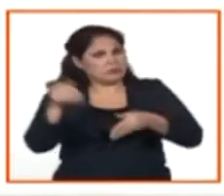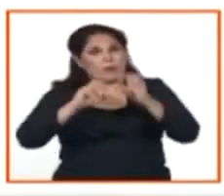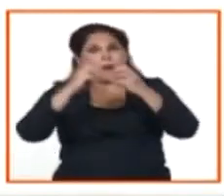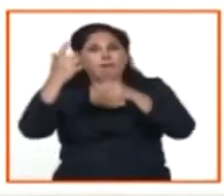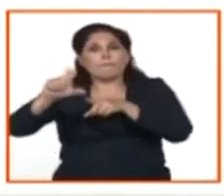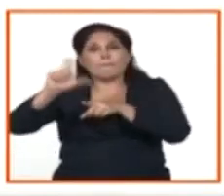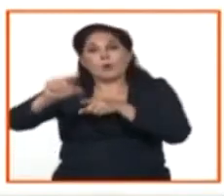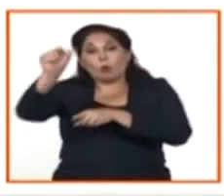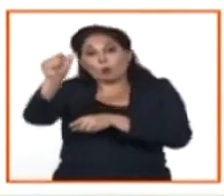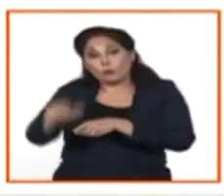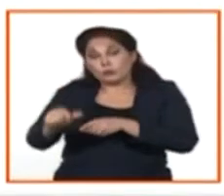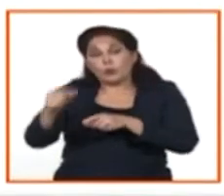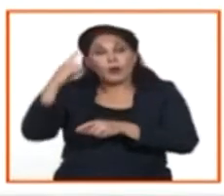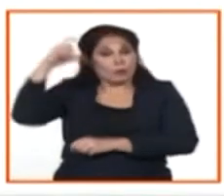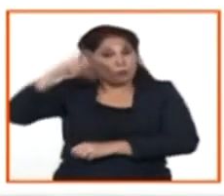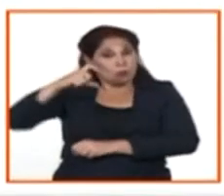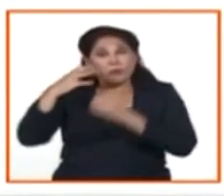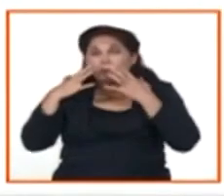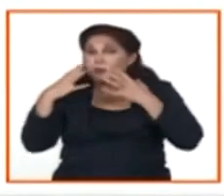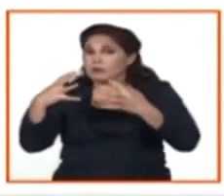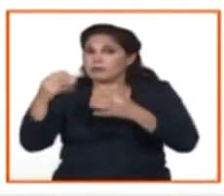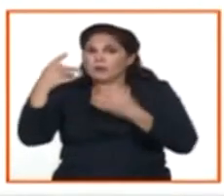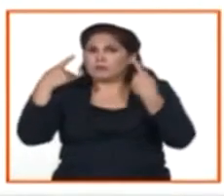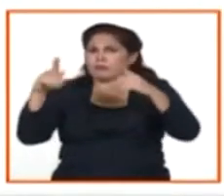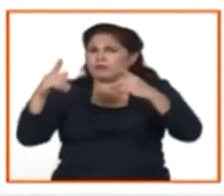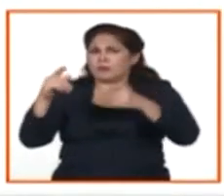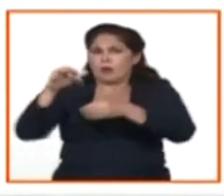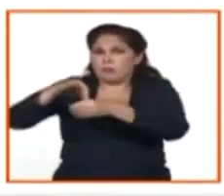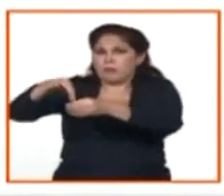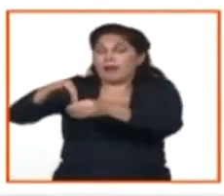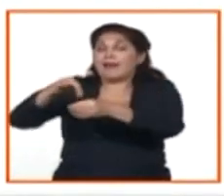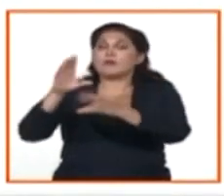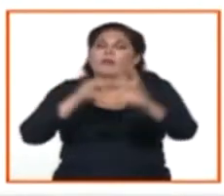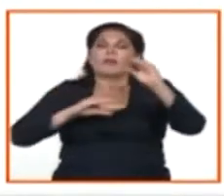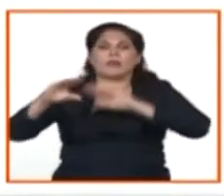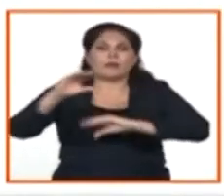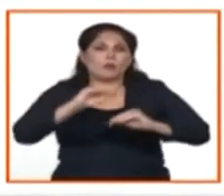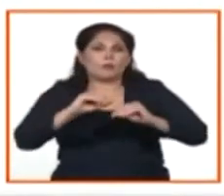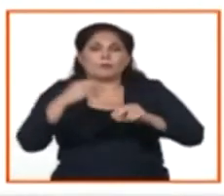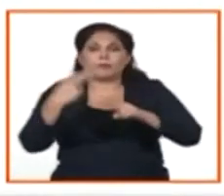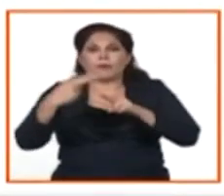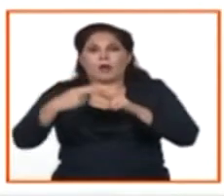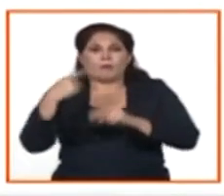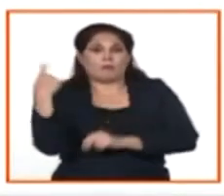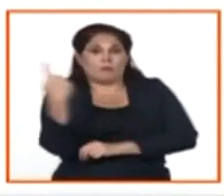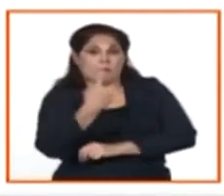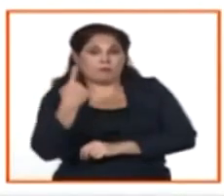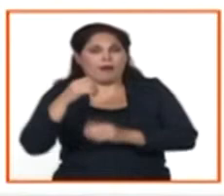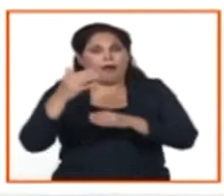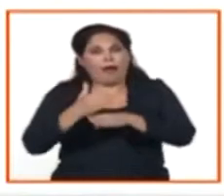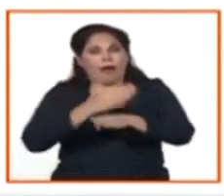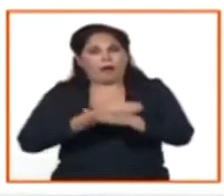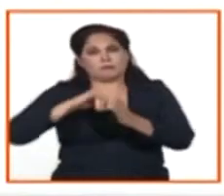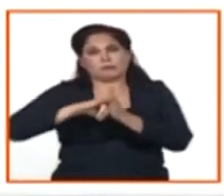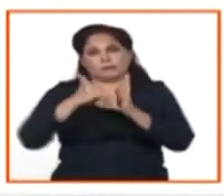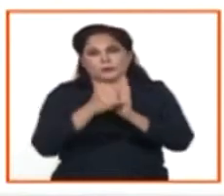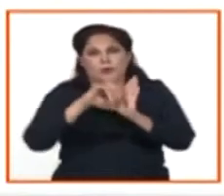destacados, que esto se denominó Diálogo Nacional sobre el anteproyecto, y que